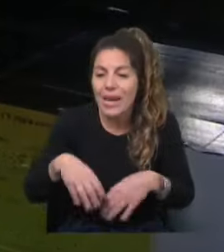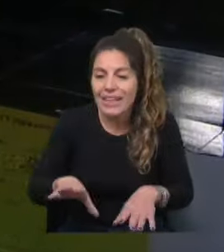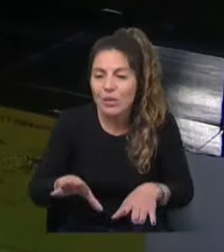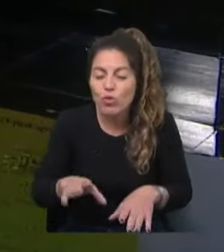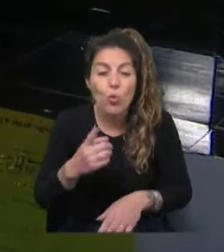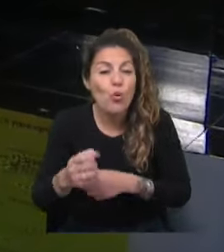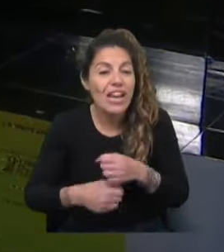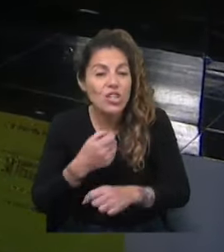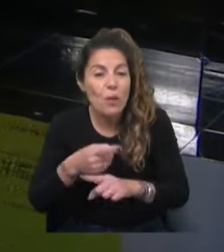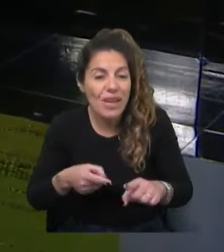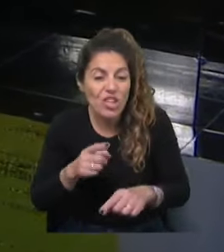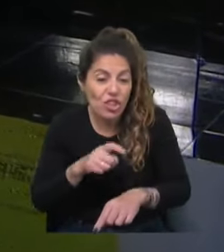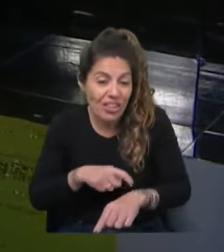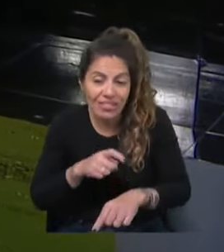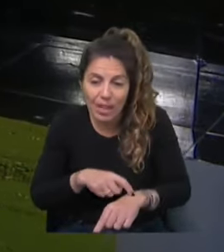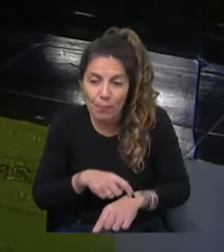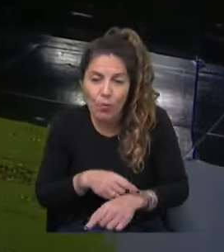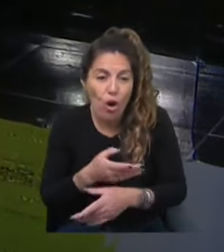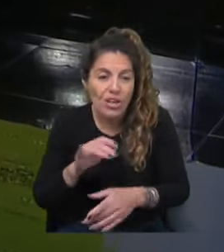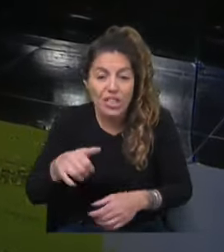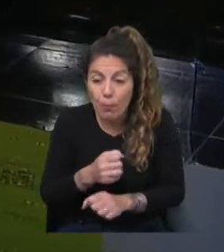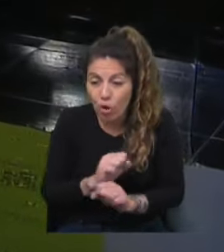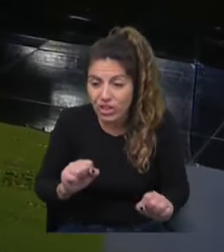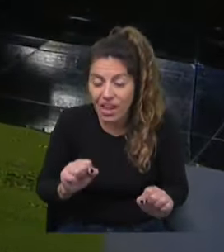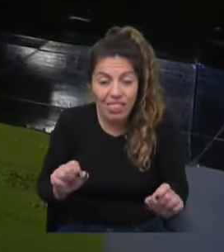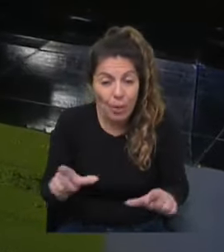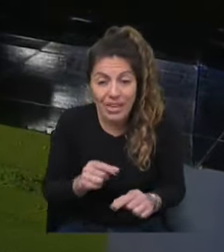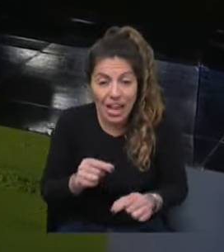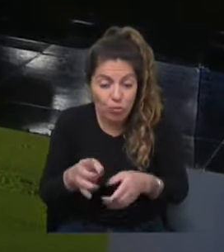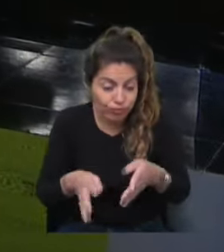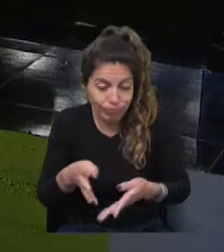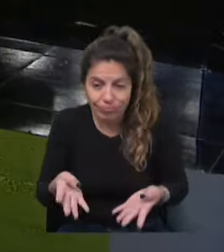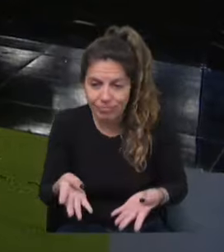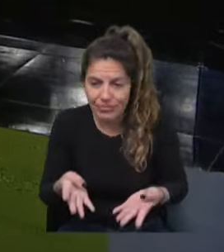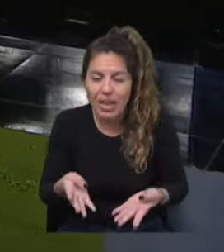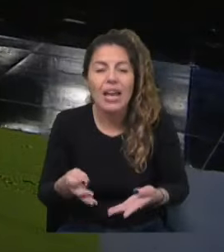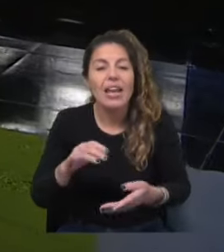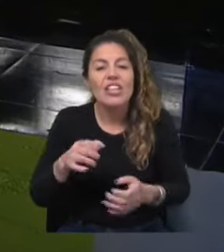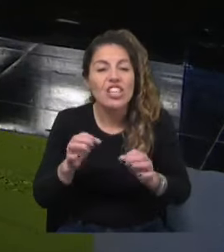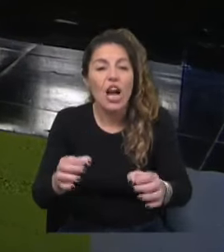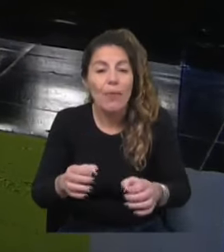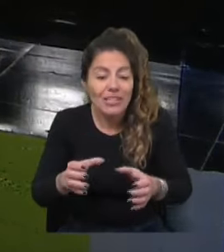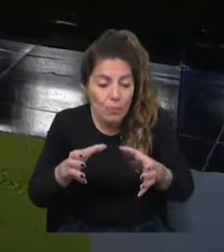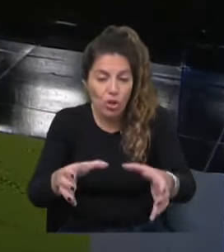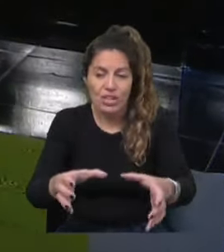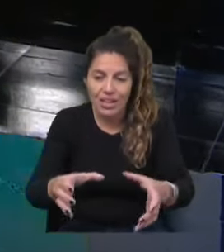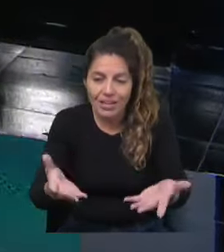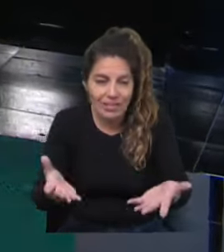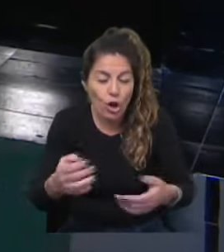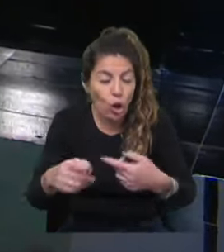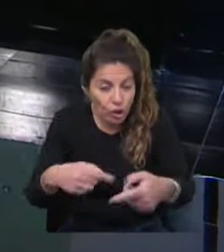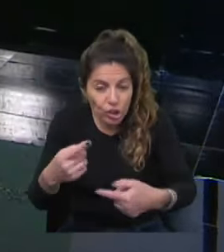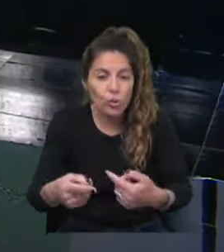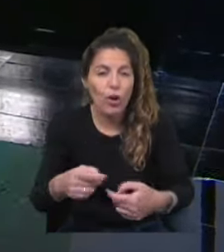un año y medio de tiempo, porque ya podía estar determinado dónde se iba a poner. Llegaban y se ponían los escáneres en ese lugar. O sea, que siguen